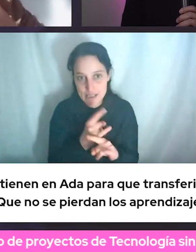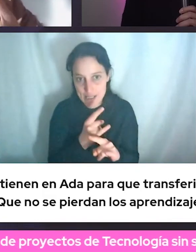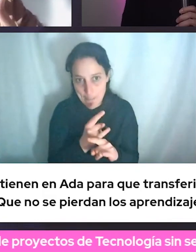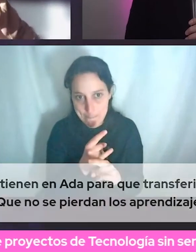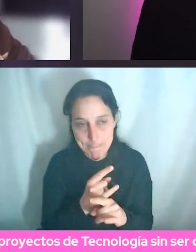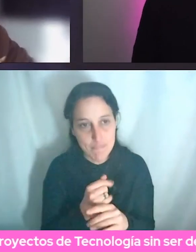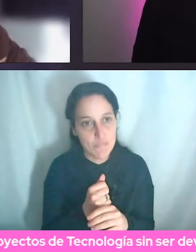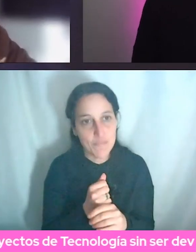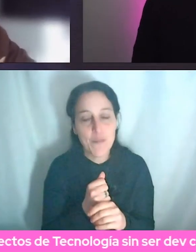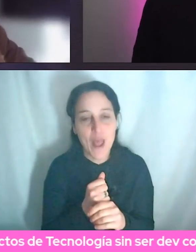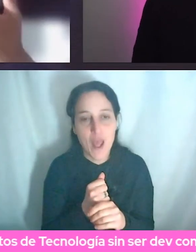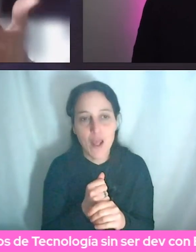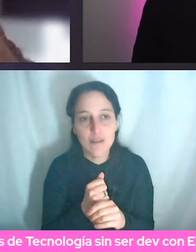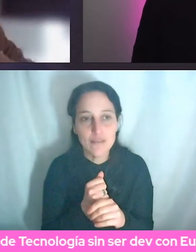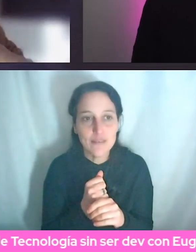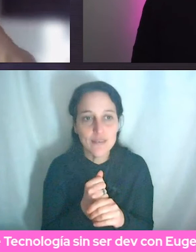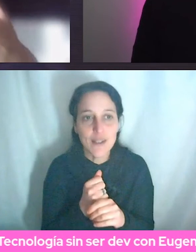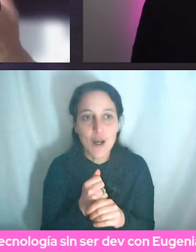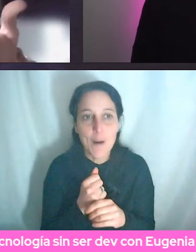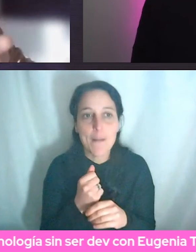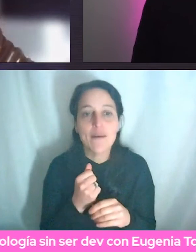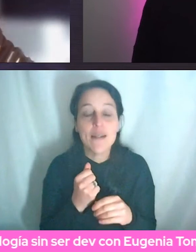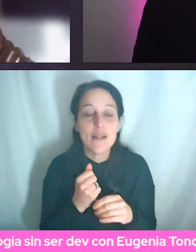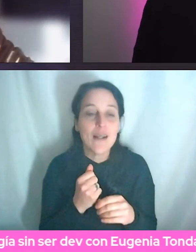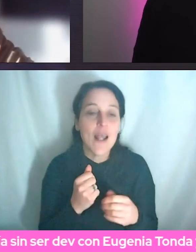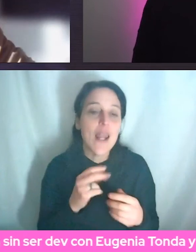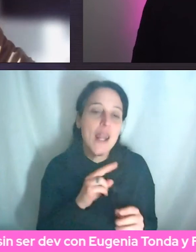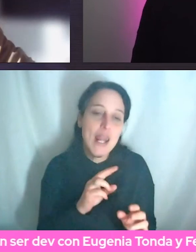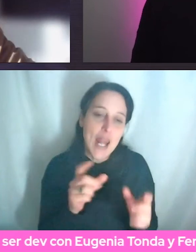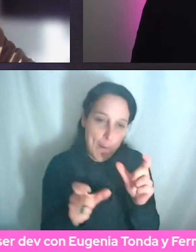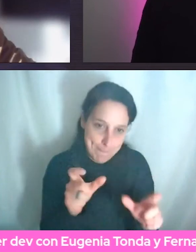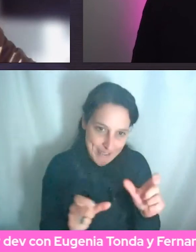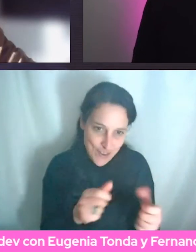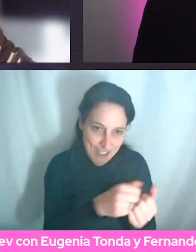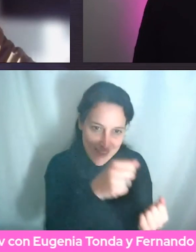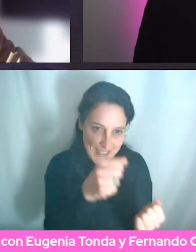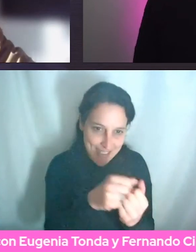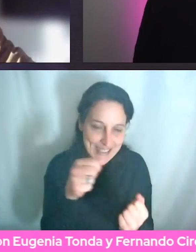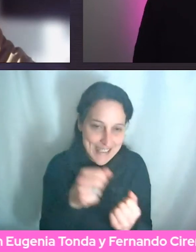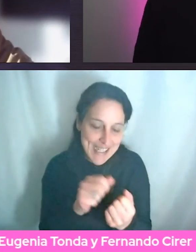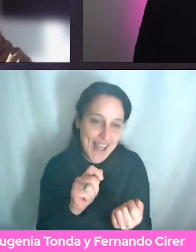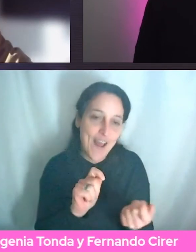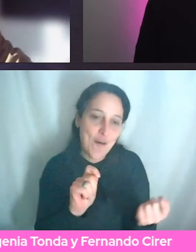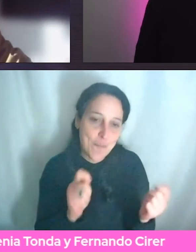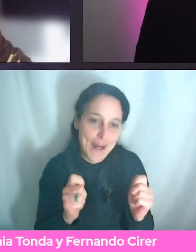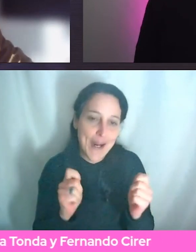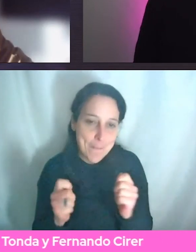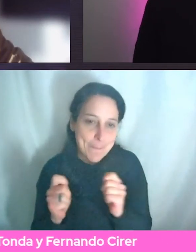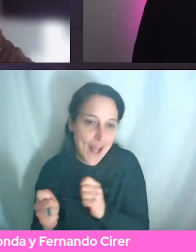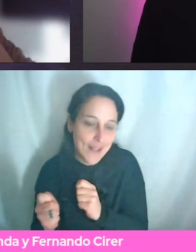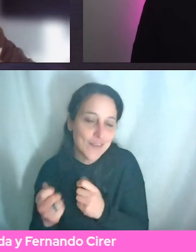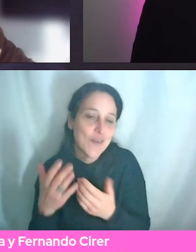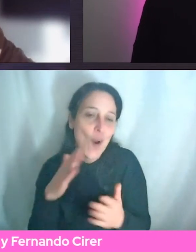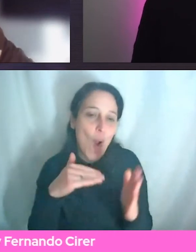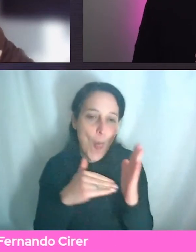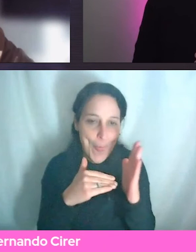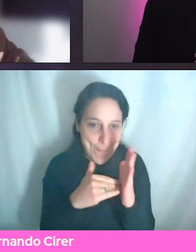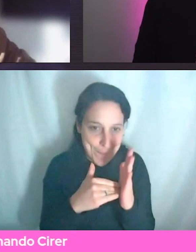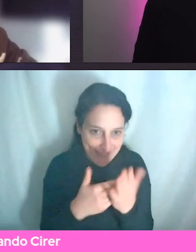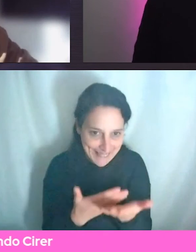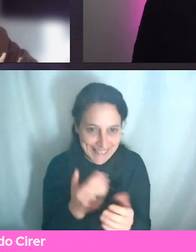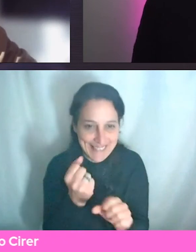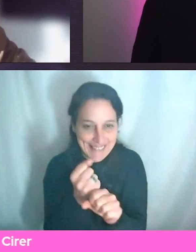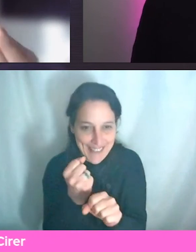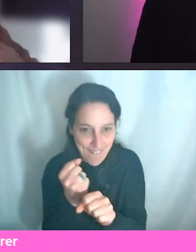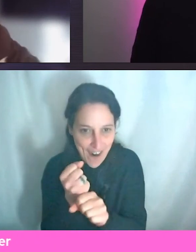se mantienen nuestras camadas a pesar de que se va actualizando de acuerdo a las necesidades del mercado, por supuesto. Pero esto es algo re importante,